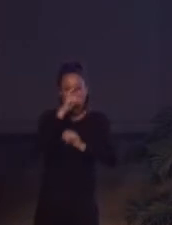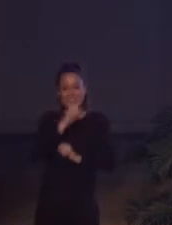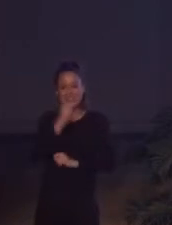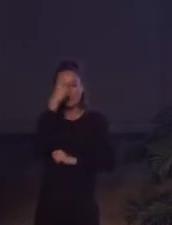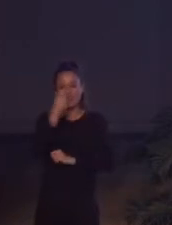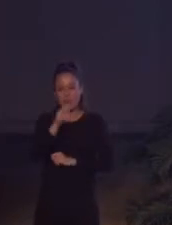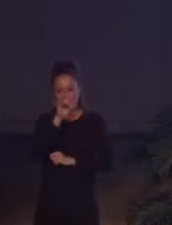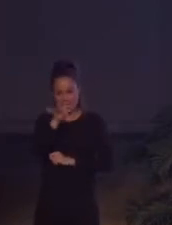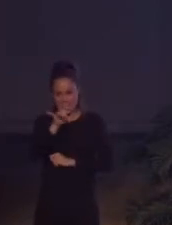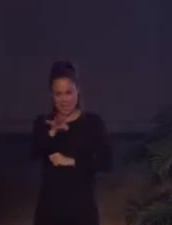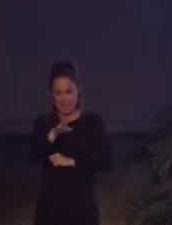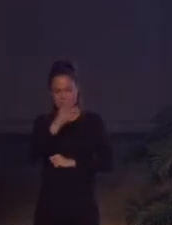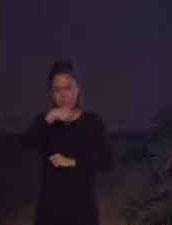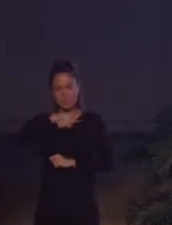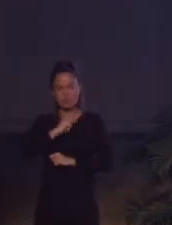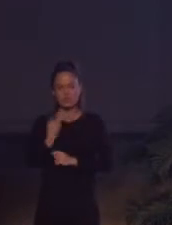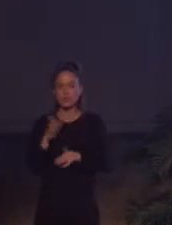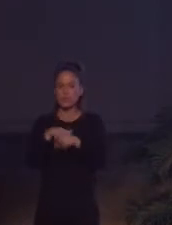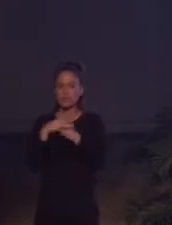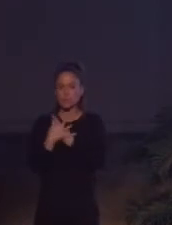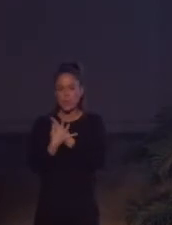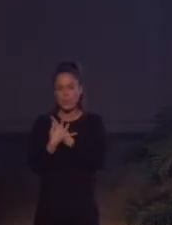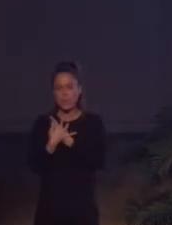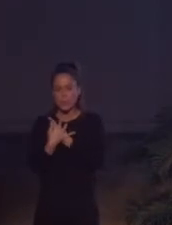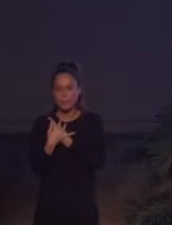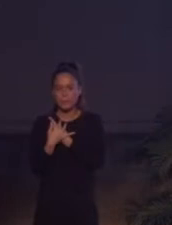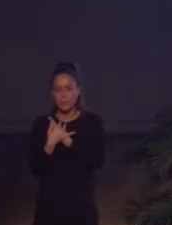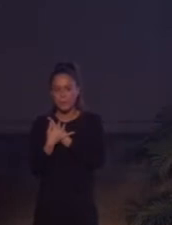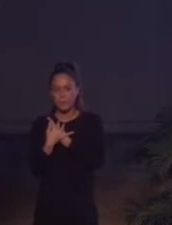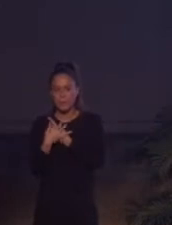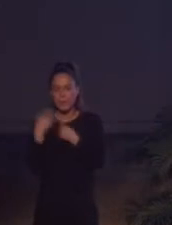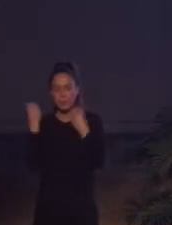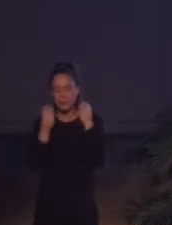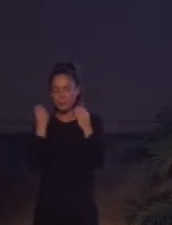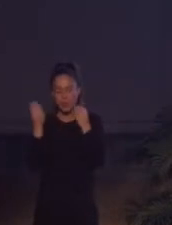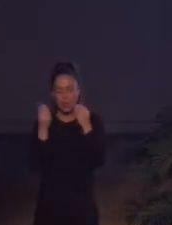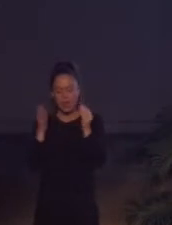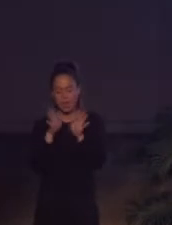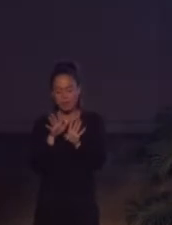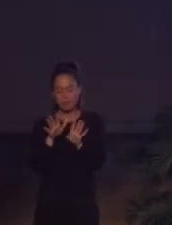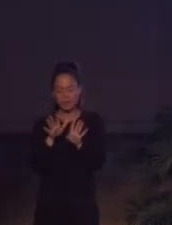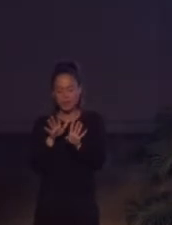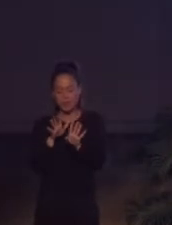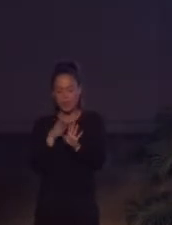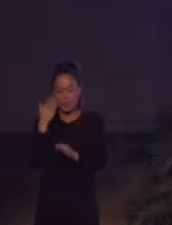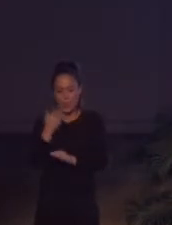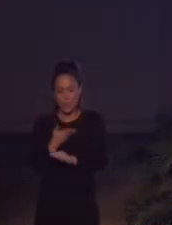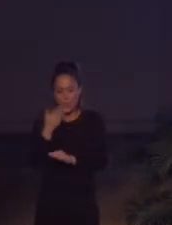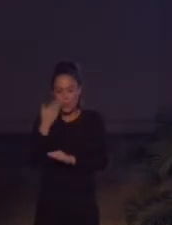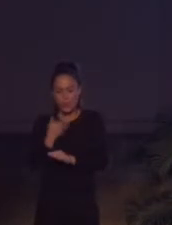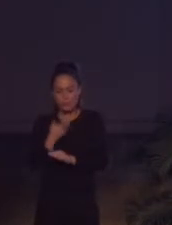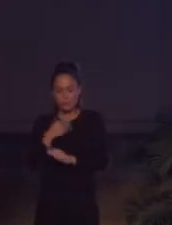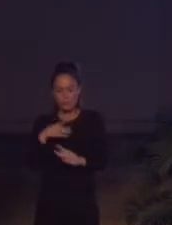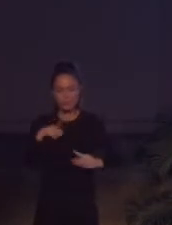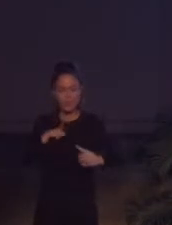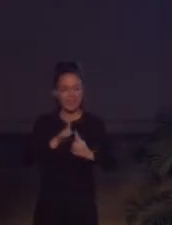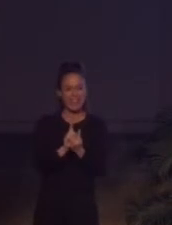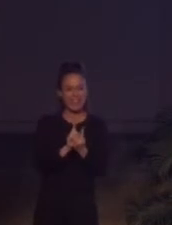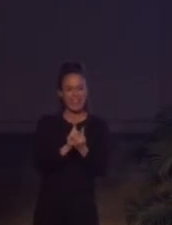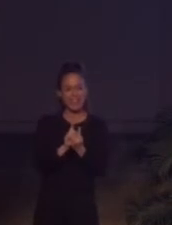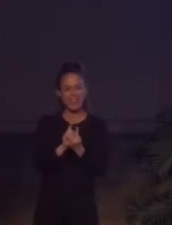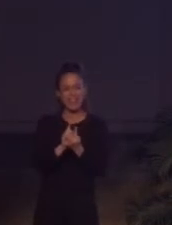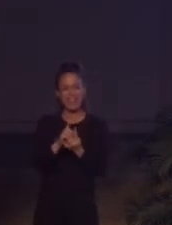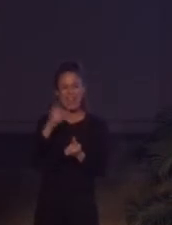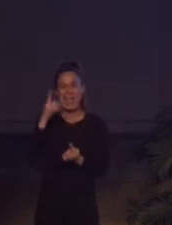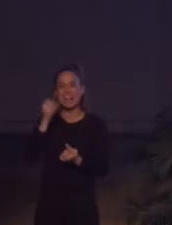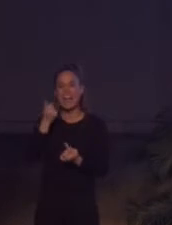creo que hay un momento que es el momento irreversible en todo esto, y es conocer a Katia Faria. No sé si sabéis